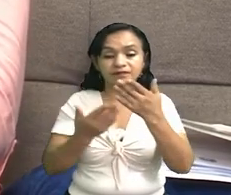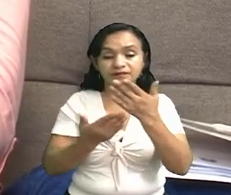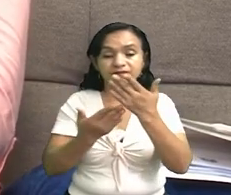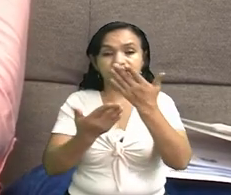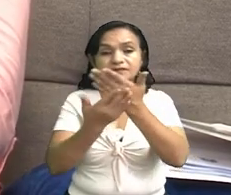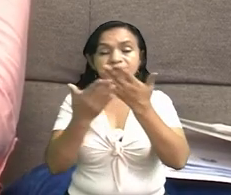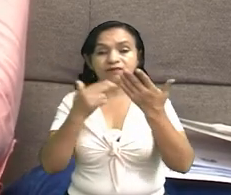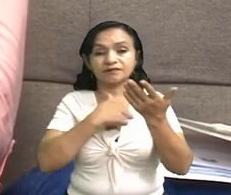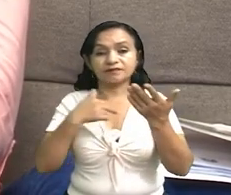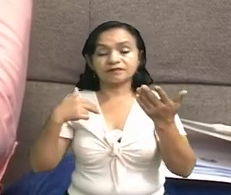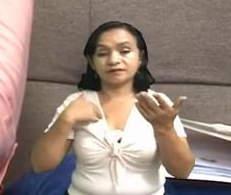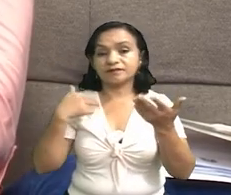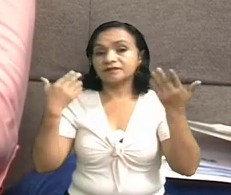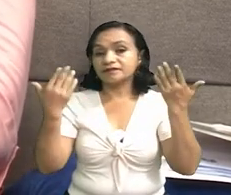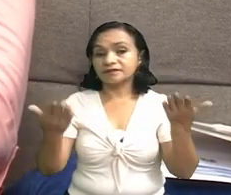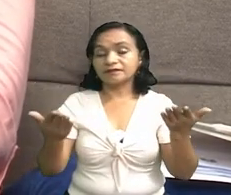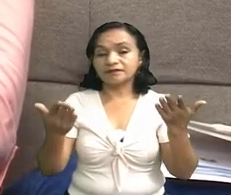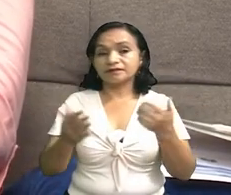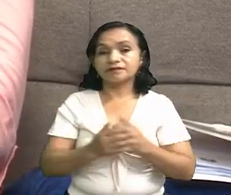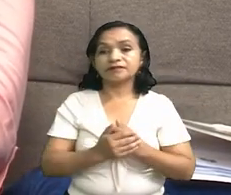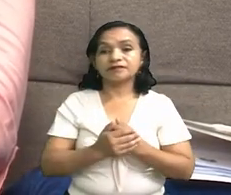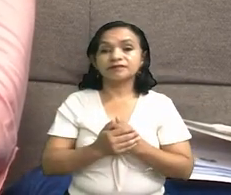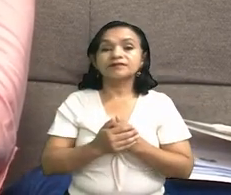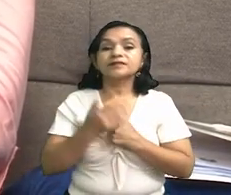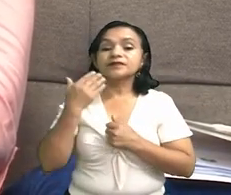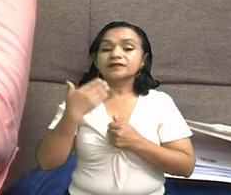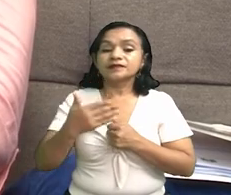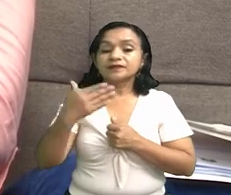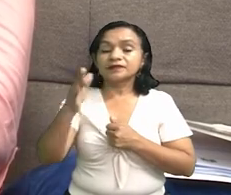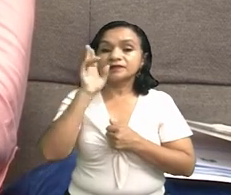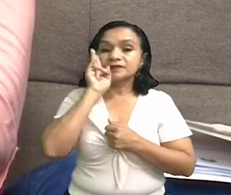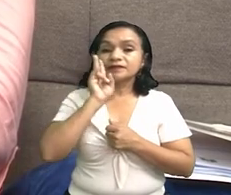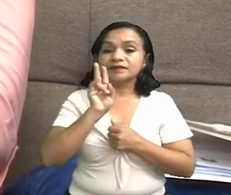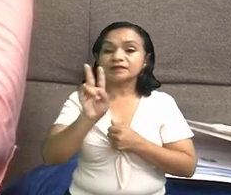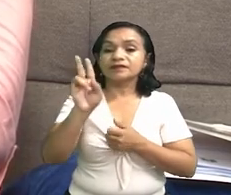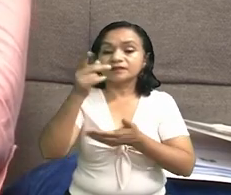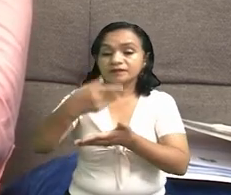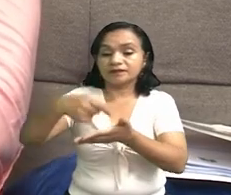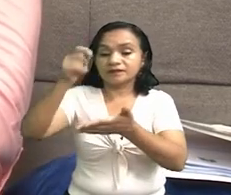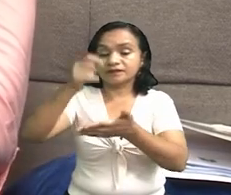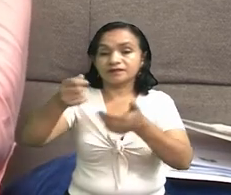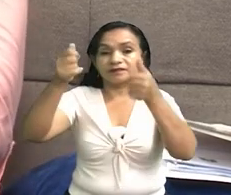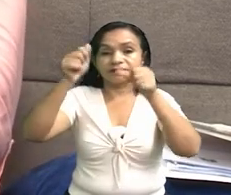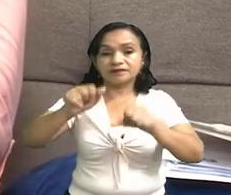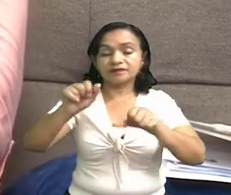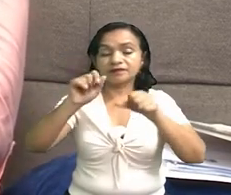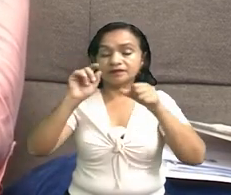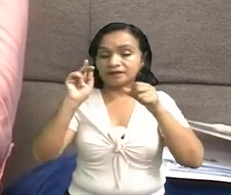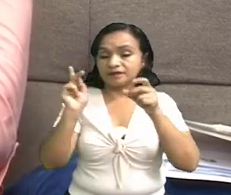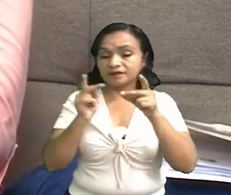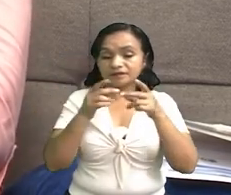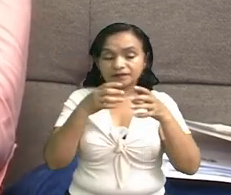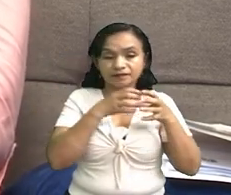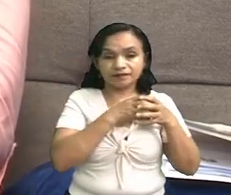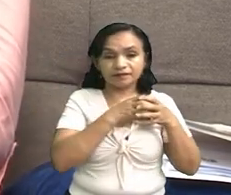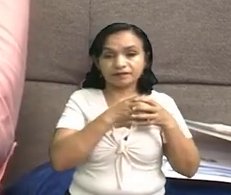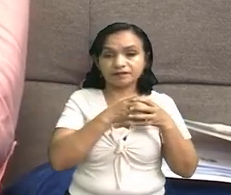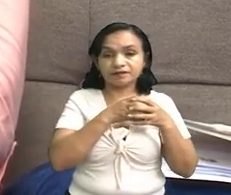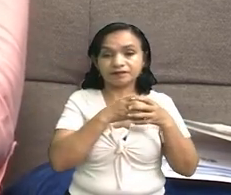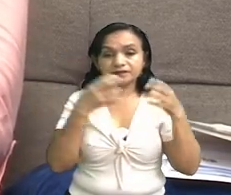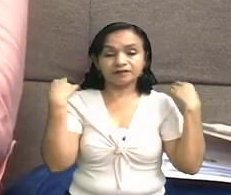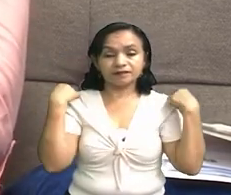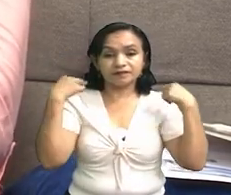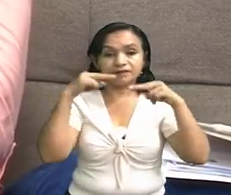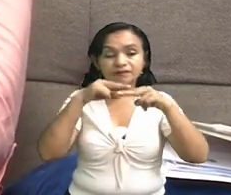hacer. Pero cuando vemos estos convenios, pues los vemos de manera integral. O sea, es la capacitación del